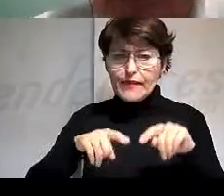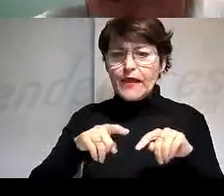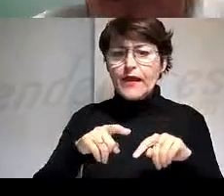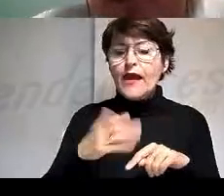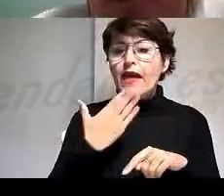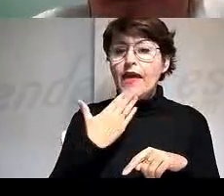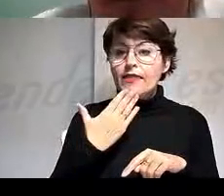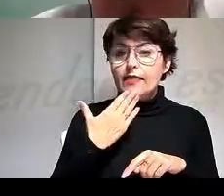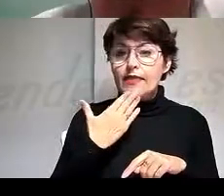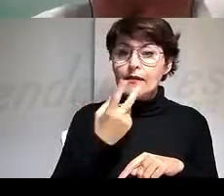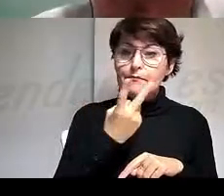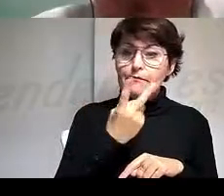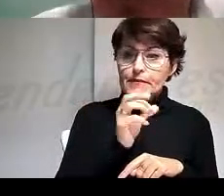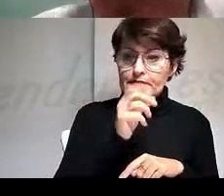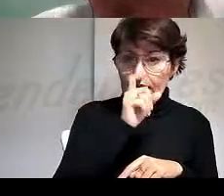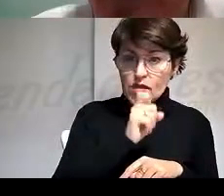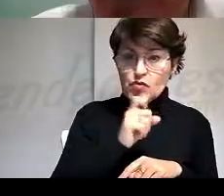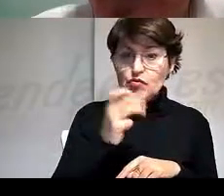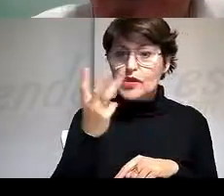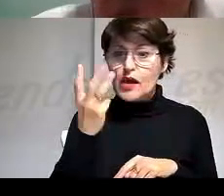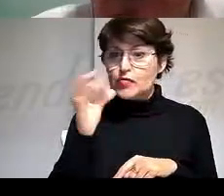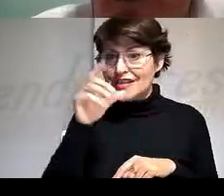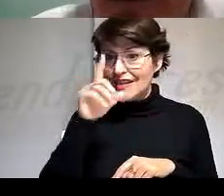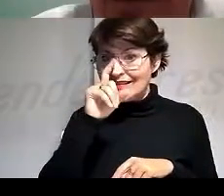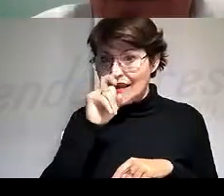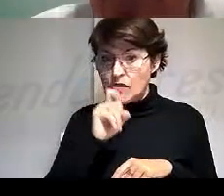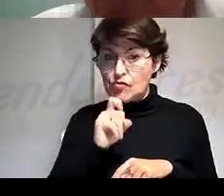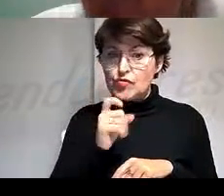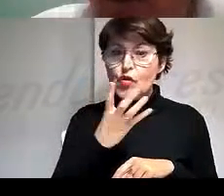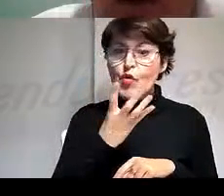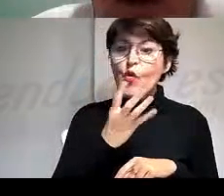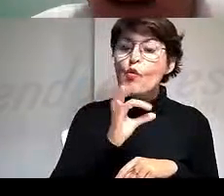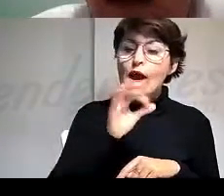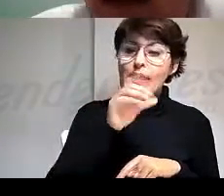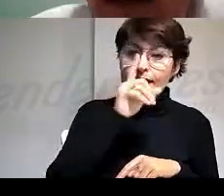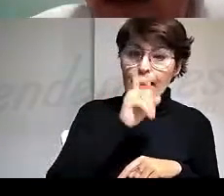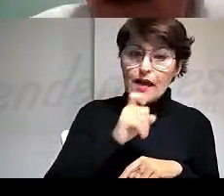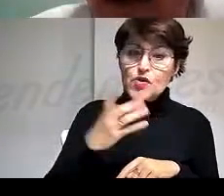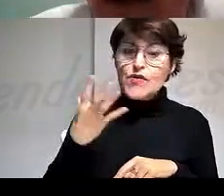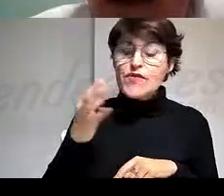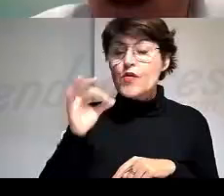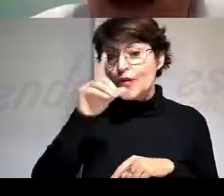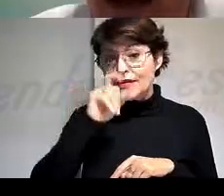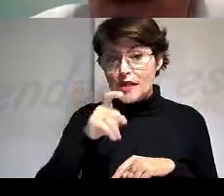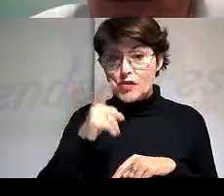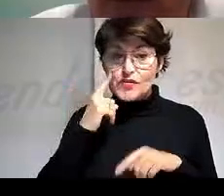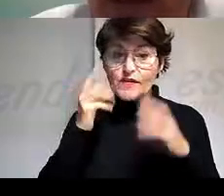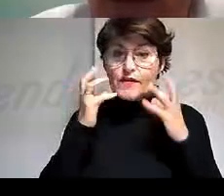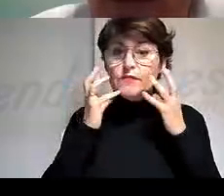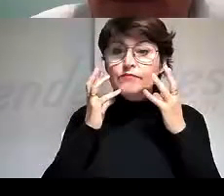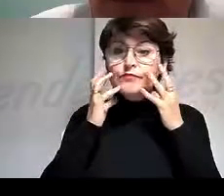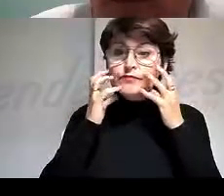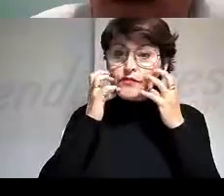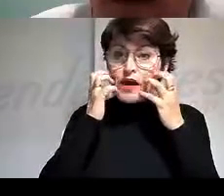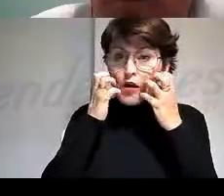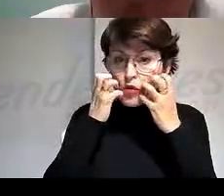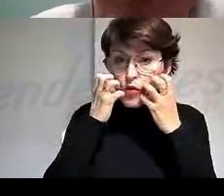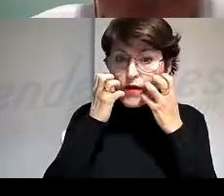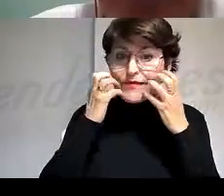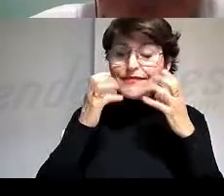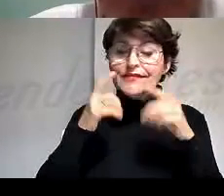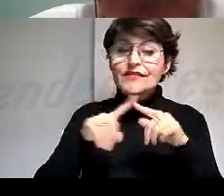diferentes edades, a los 20, a los 30, a los 40 y a los 50. La diferencia entre uno y otro es la cantidad de colágeno. En la cantidad de